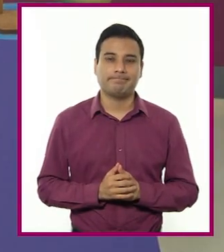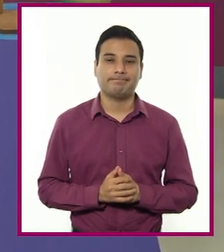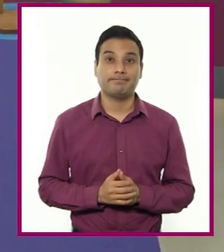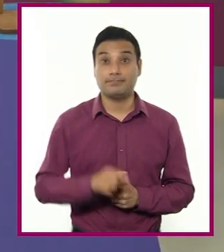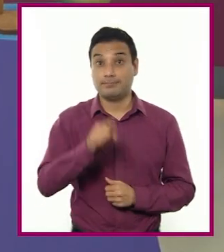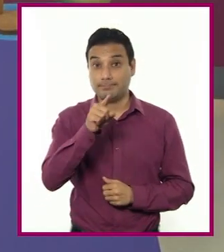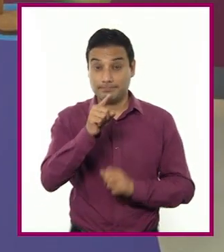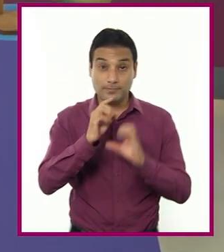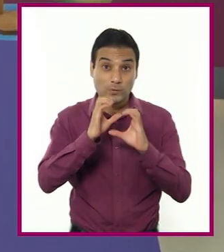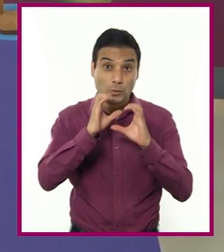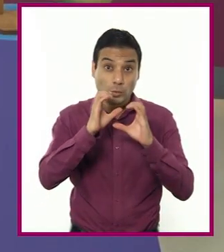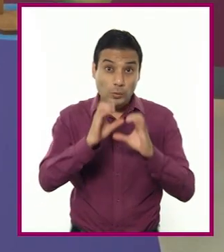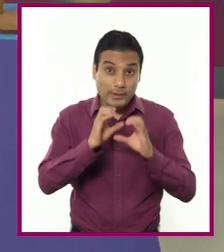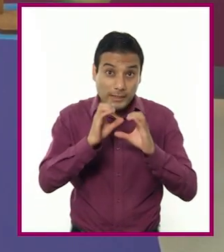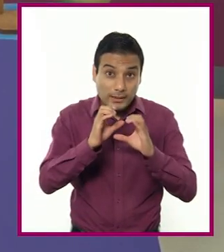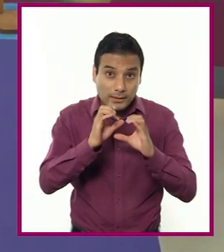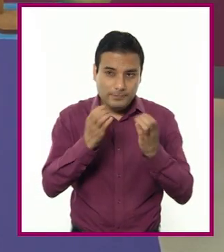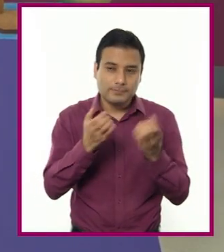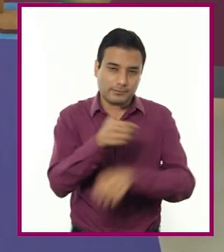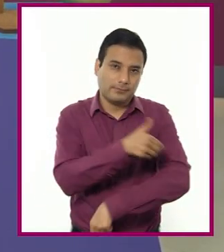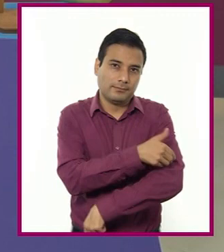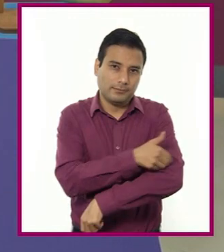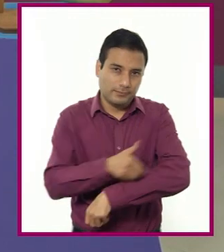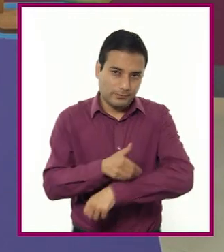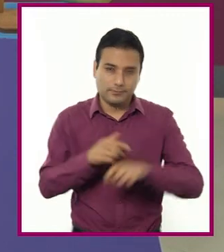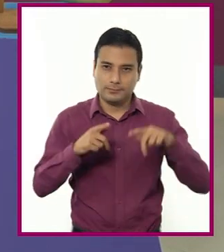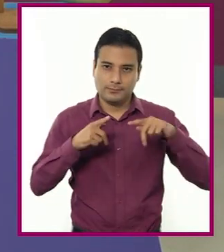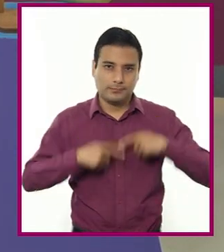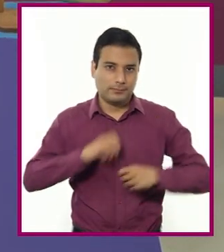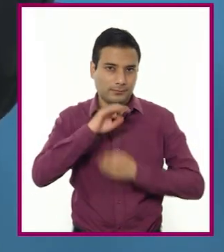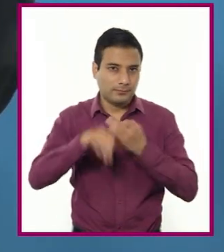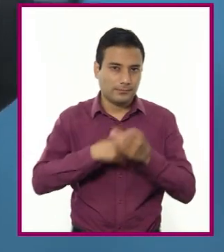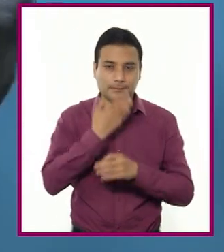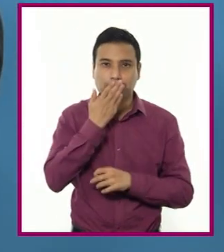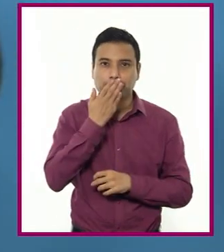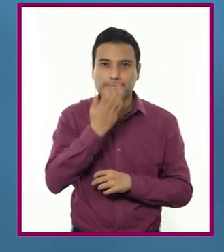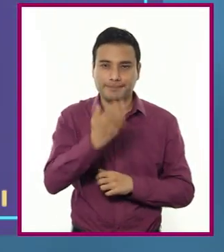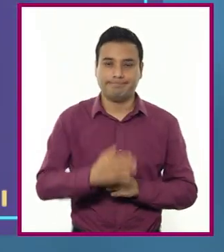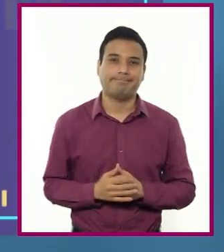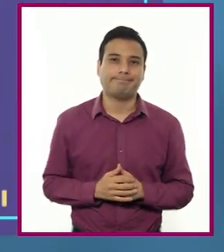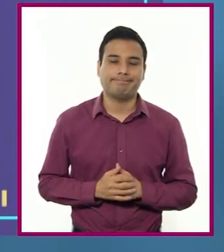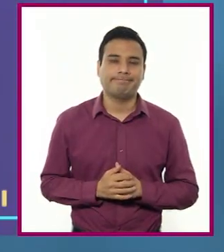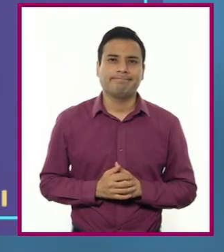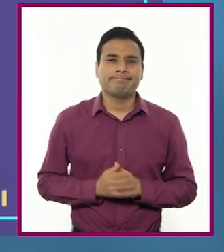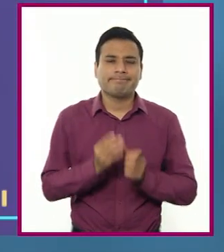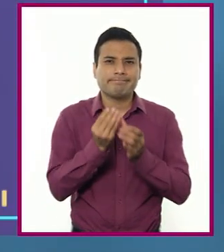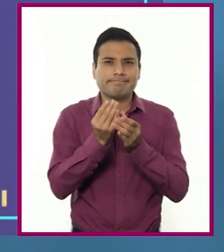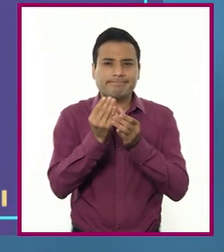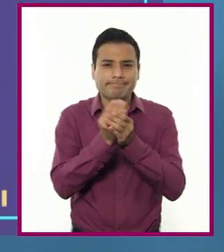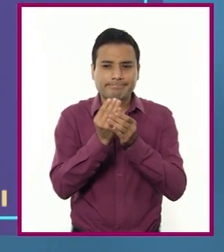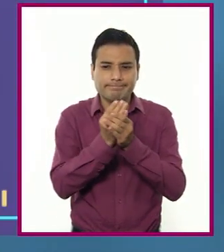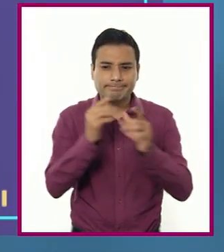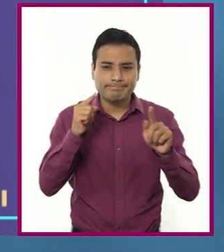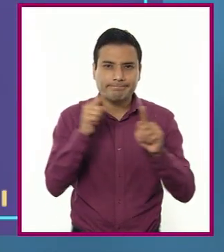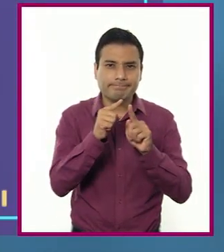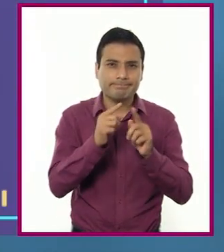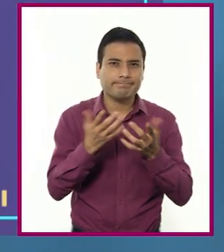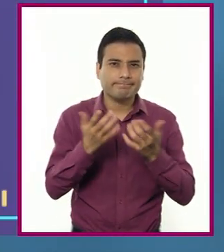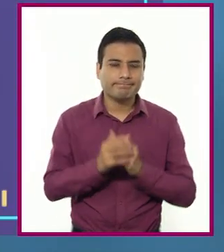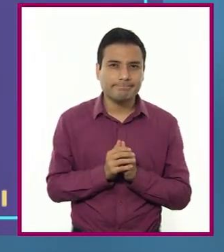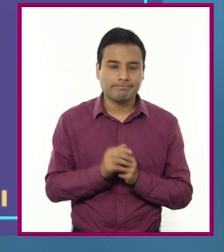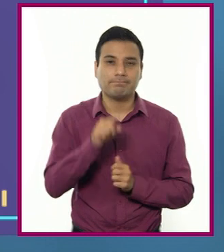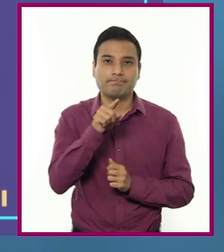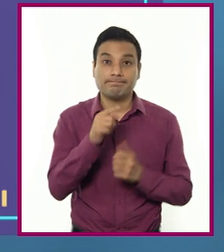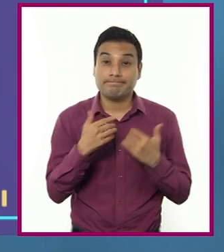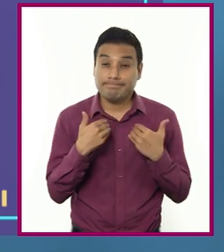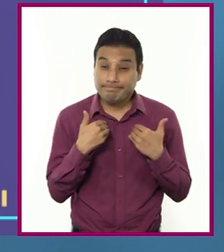protegerse ustedes, protegen a su familia y a las y los demás. El propósito de esta sesión es comprender la importancia